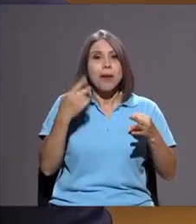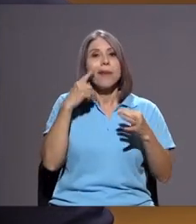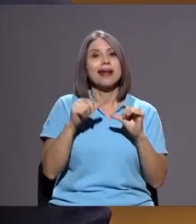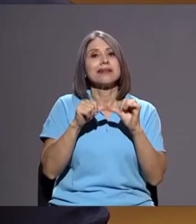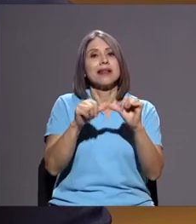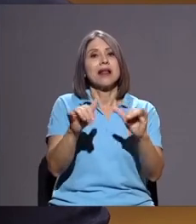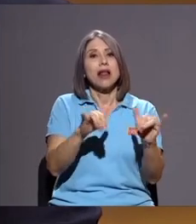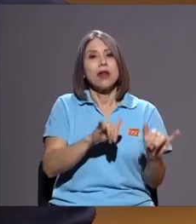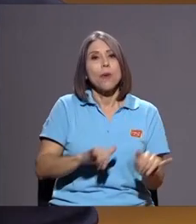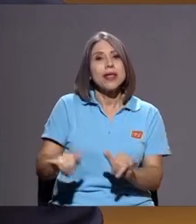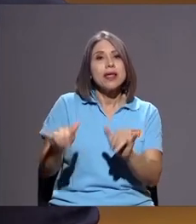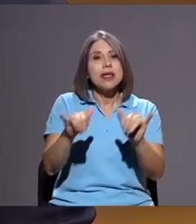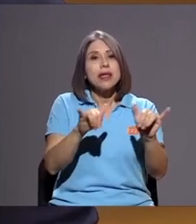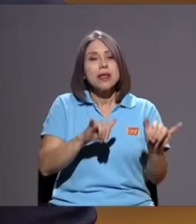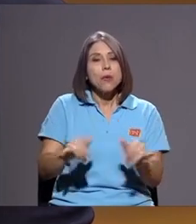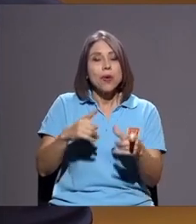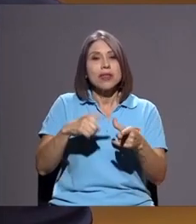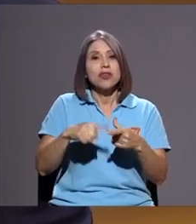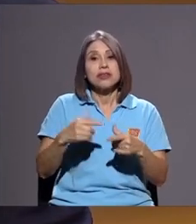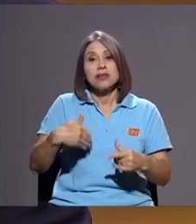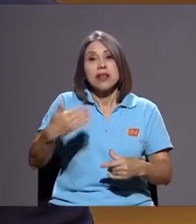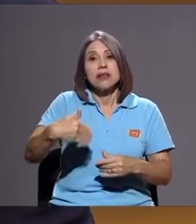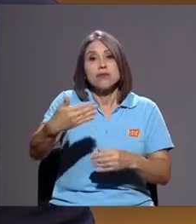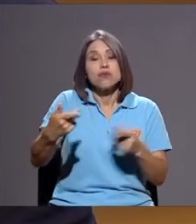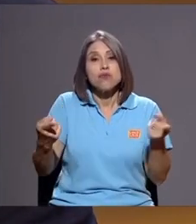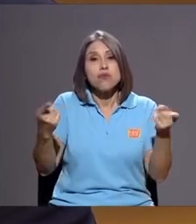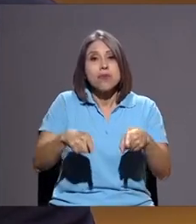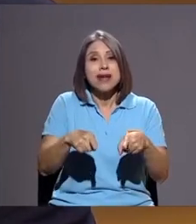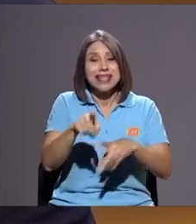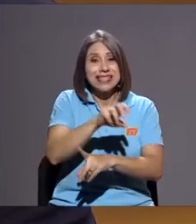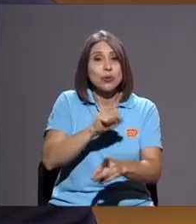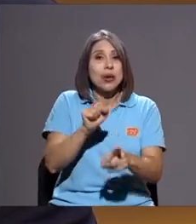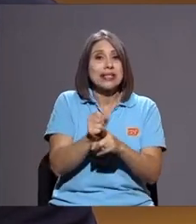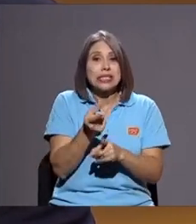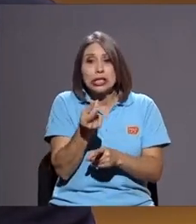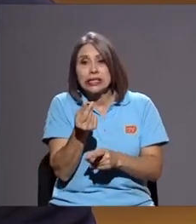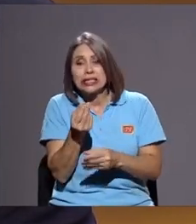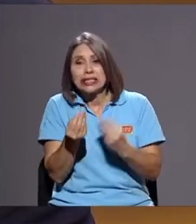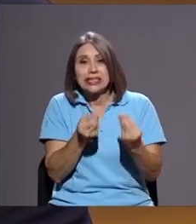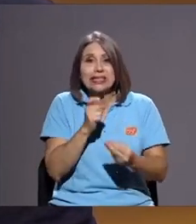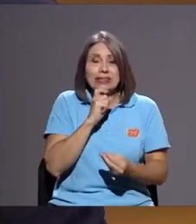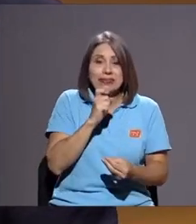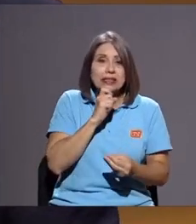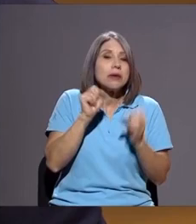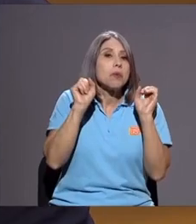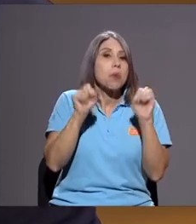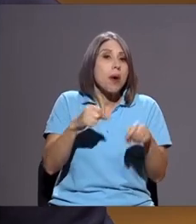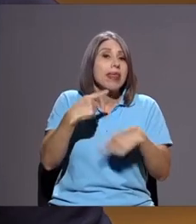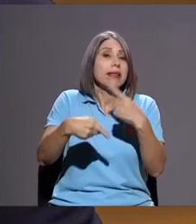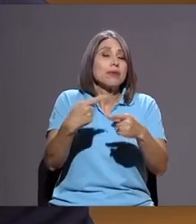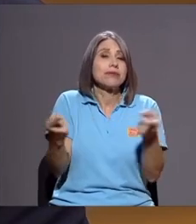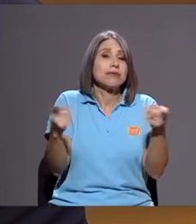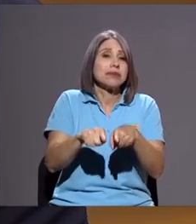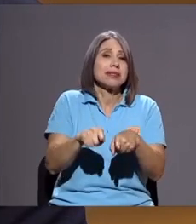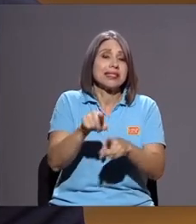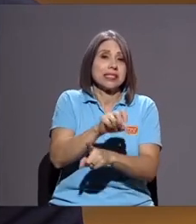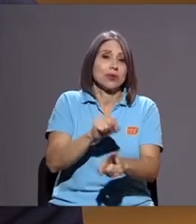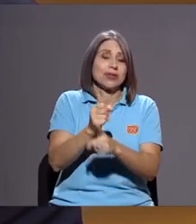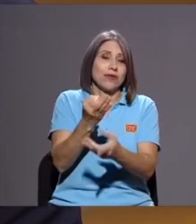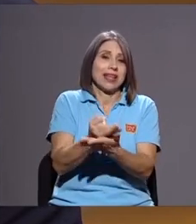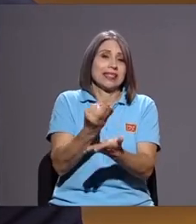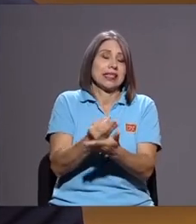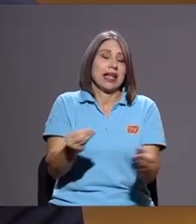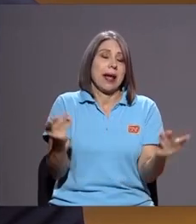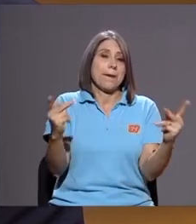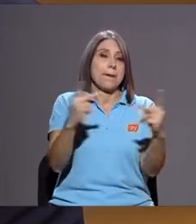eventualmente esa esa situación fiscal compleja que tenemos nos puede llevar a una solución financiera mucho más mucho